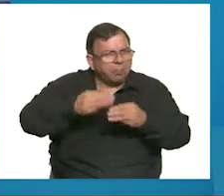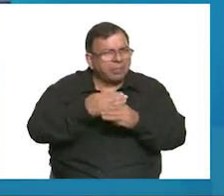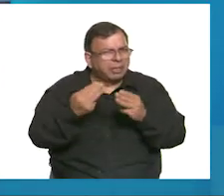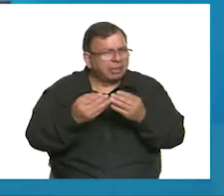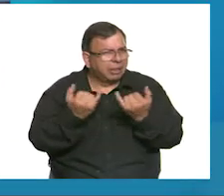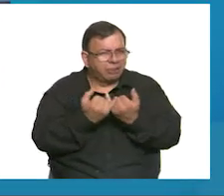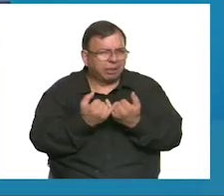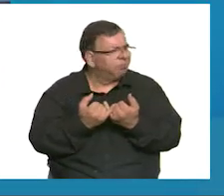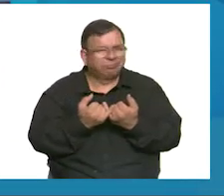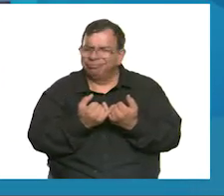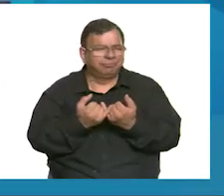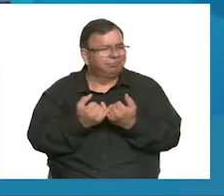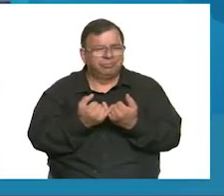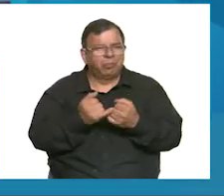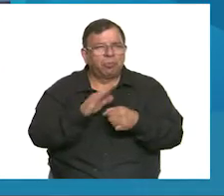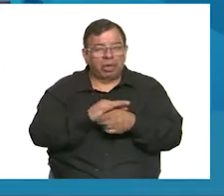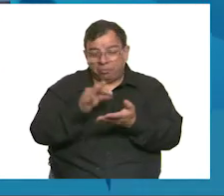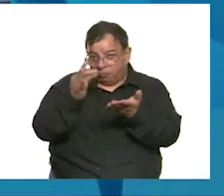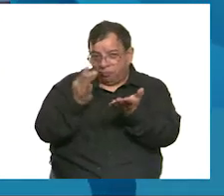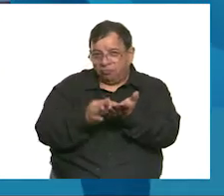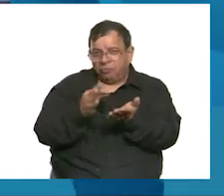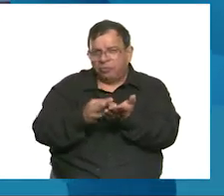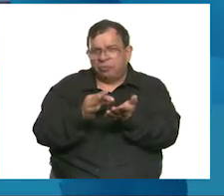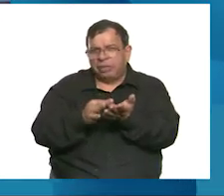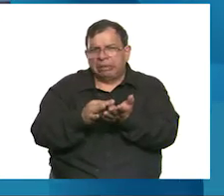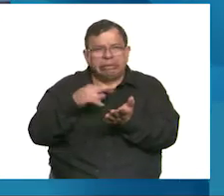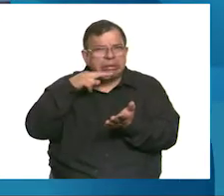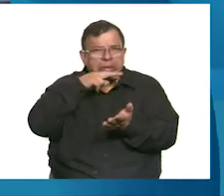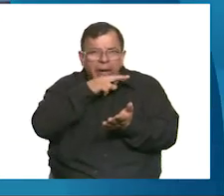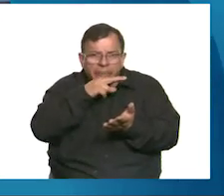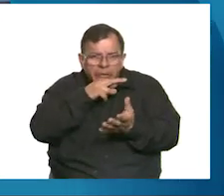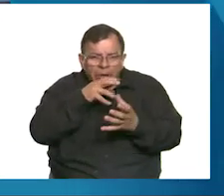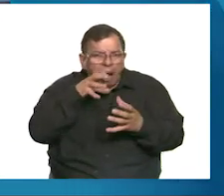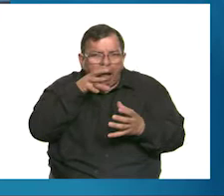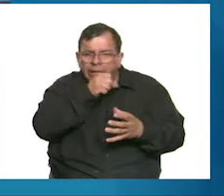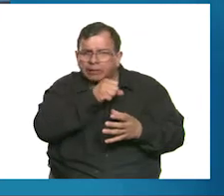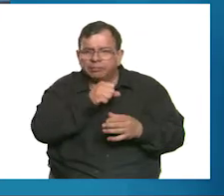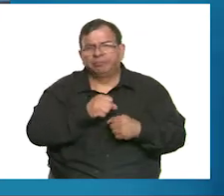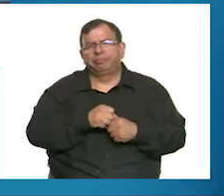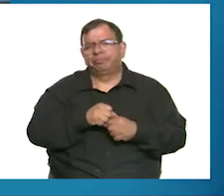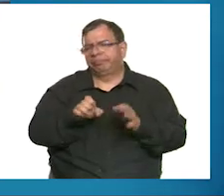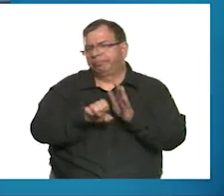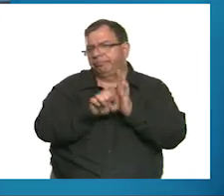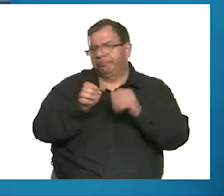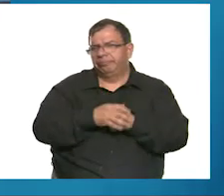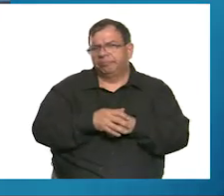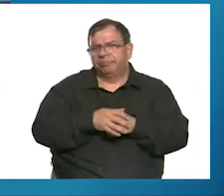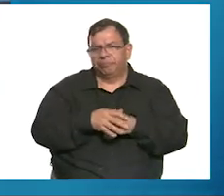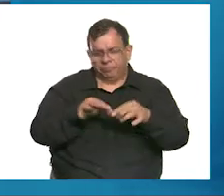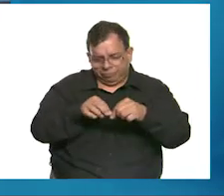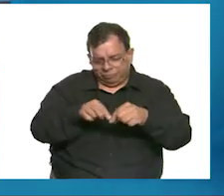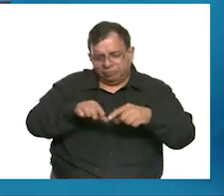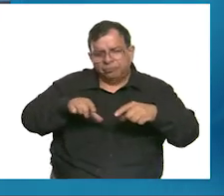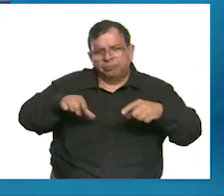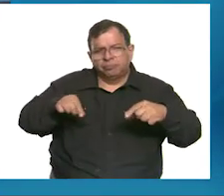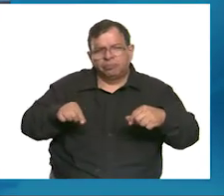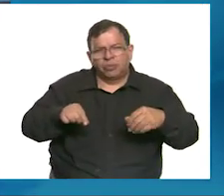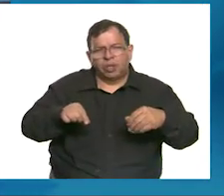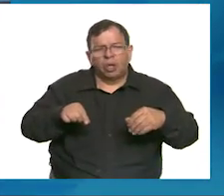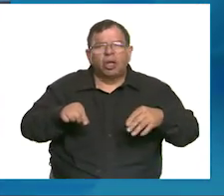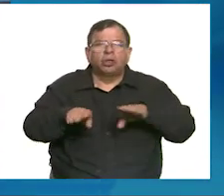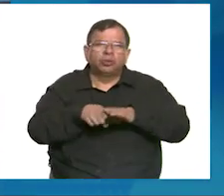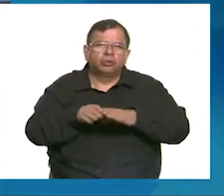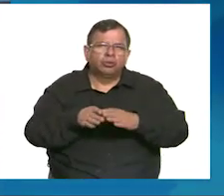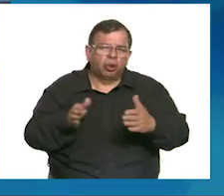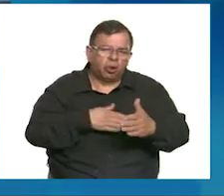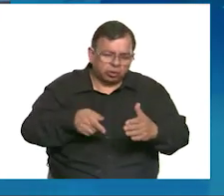materiales, por ejemplo, el metal, se calientan muy rápido. Si tú tuvieras, por ejemplo, una palita de metal y estuvieras cocinando,